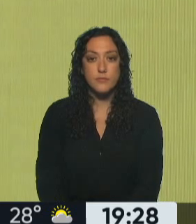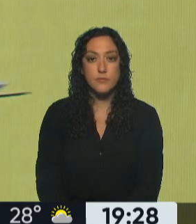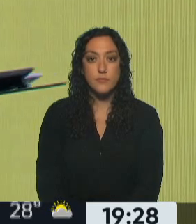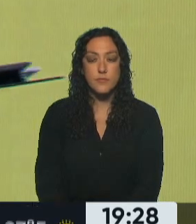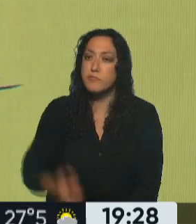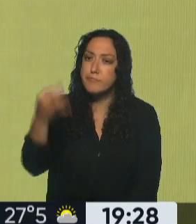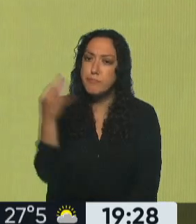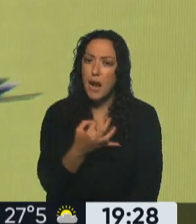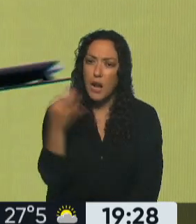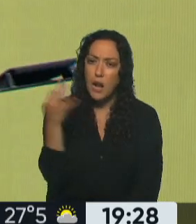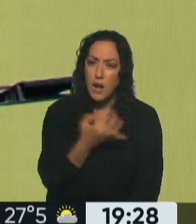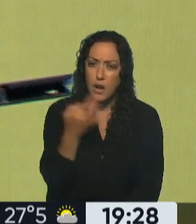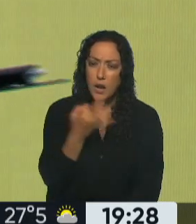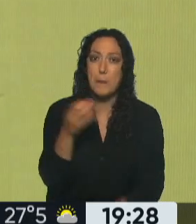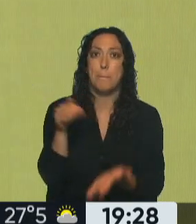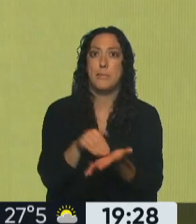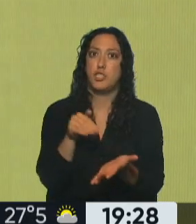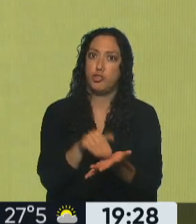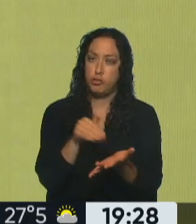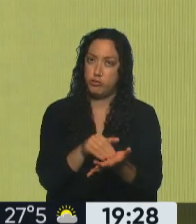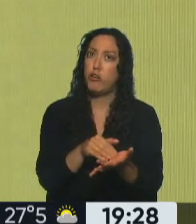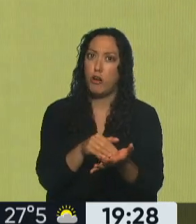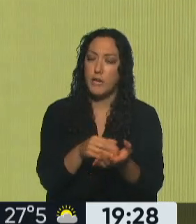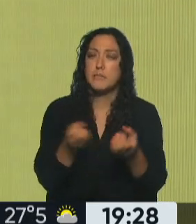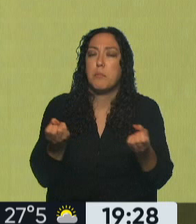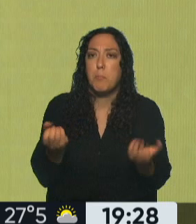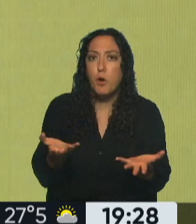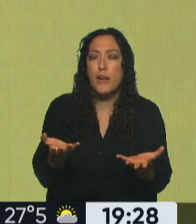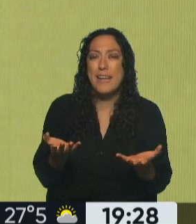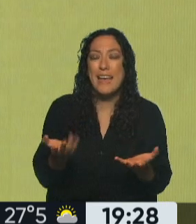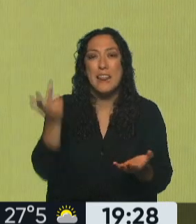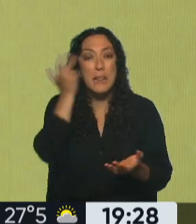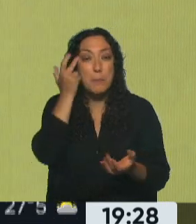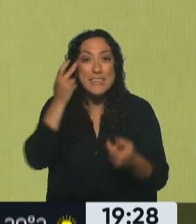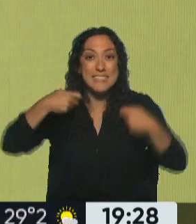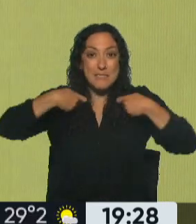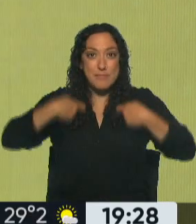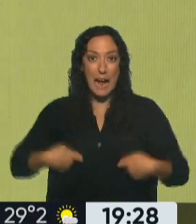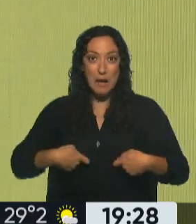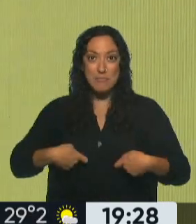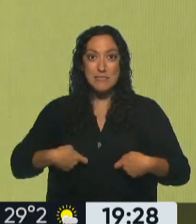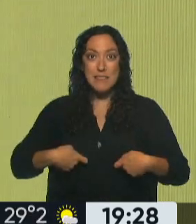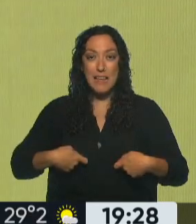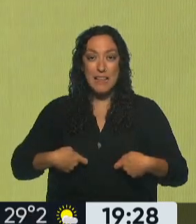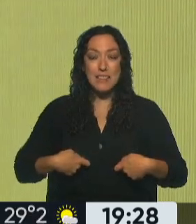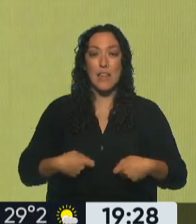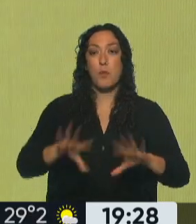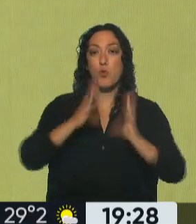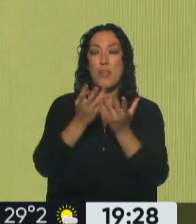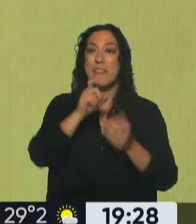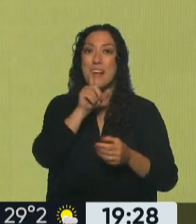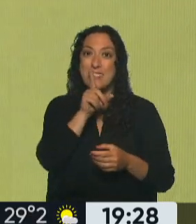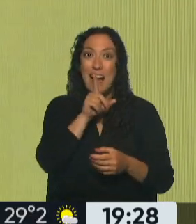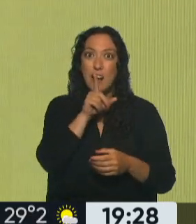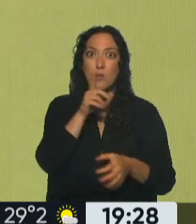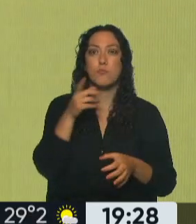una particularidad que incluye millones. ¿Por qué? Porque subastaron camisetas de Lionel Messi que fueron utilizadas por el astro de fútbol en el Mundial de Qatar. La